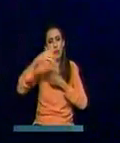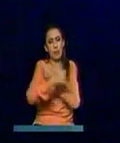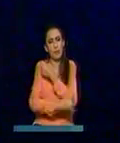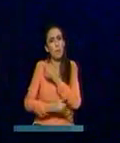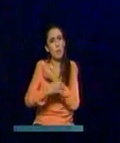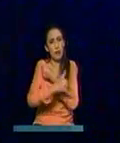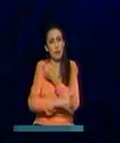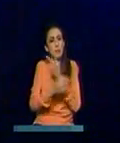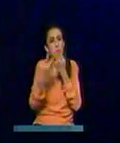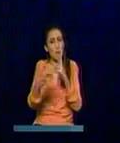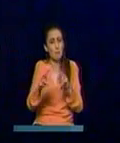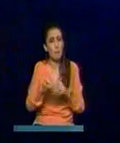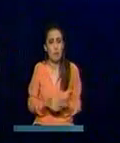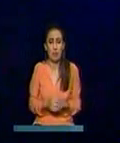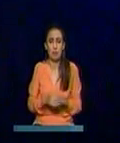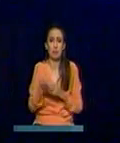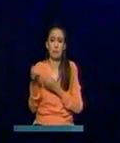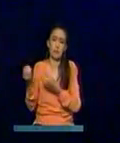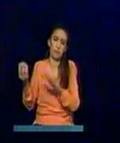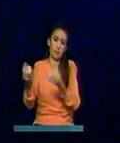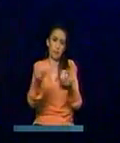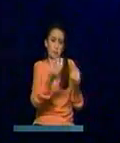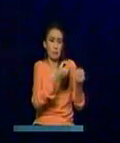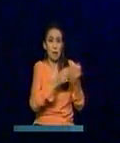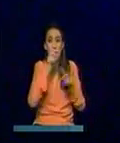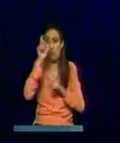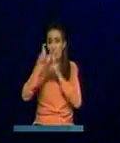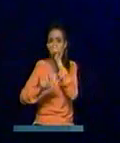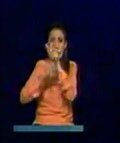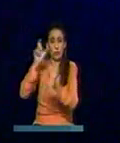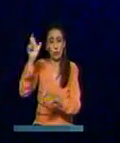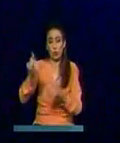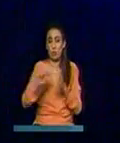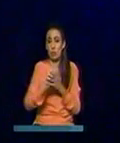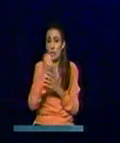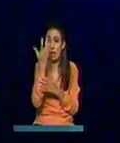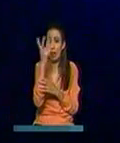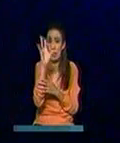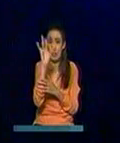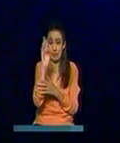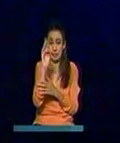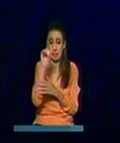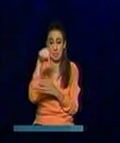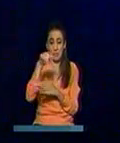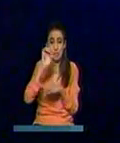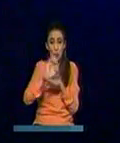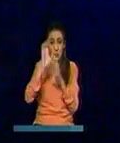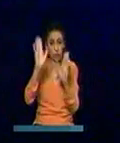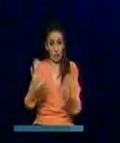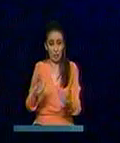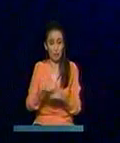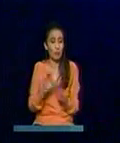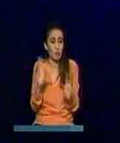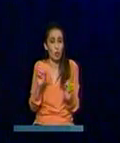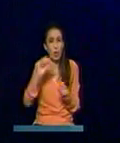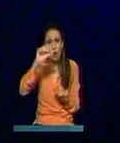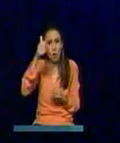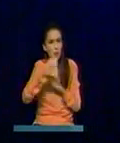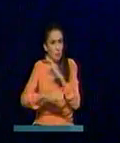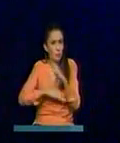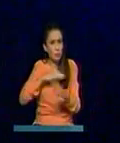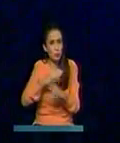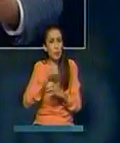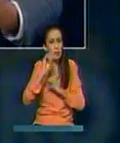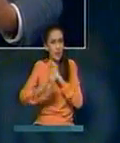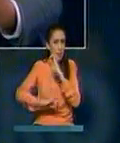en millones de consumidores, no solamente 17 millones de ecuatorianos, sino también un mundo de oportunidades, y eso